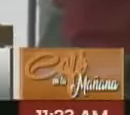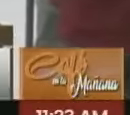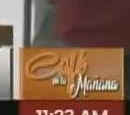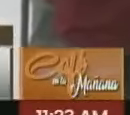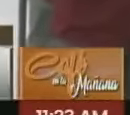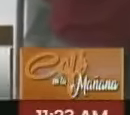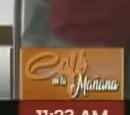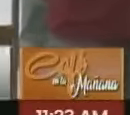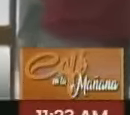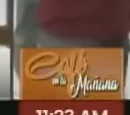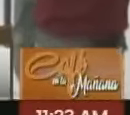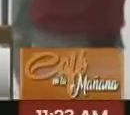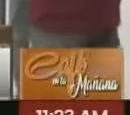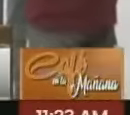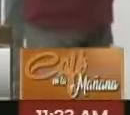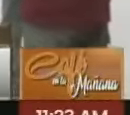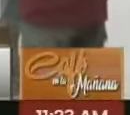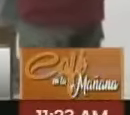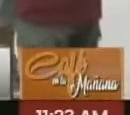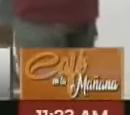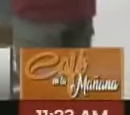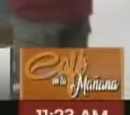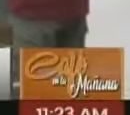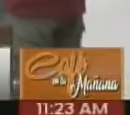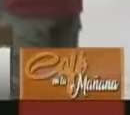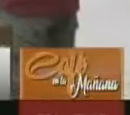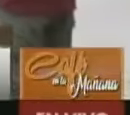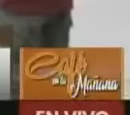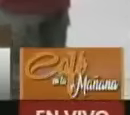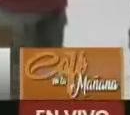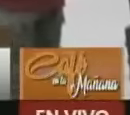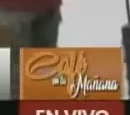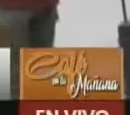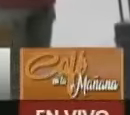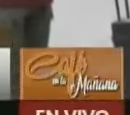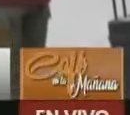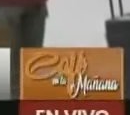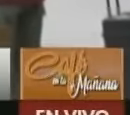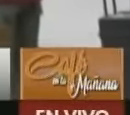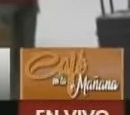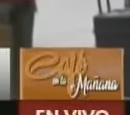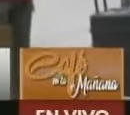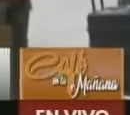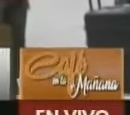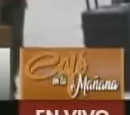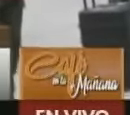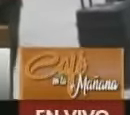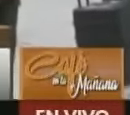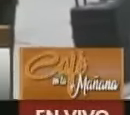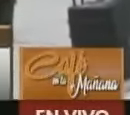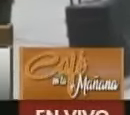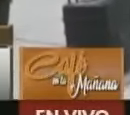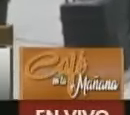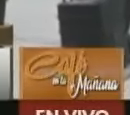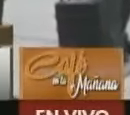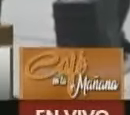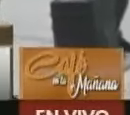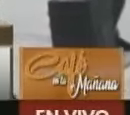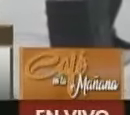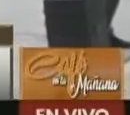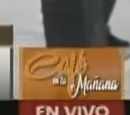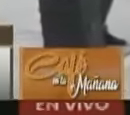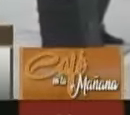despliegan en el día de hoy con el Plan República. Eso